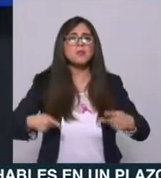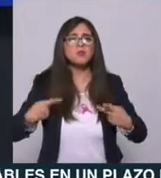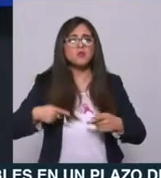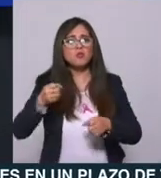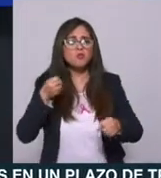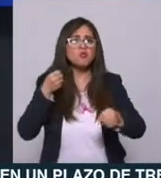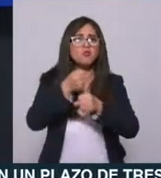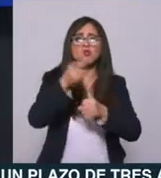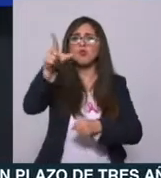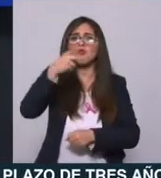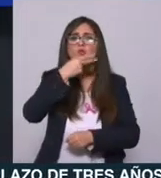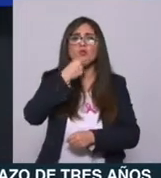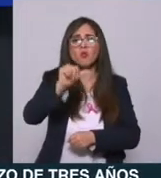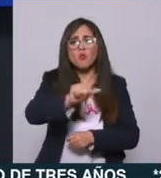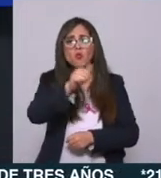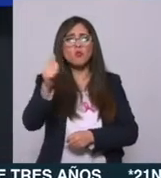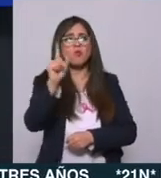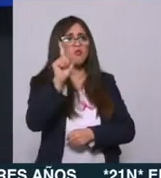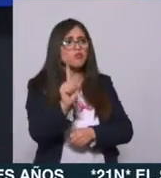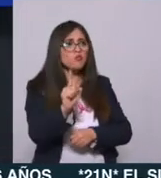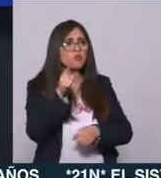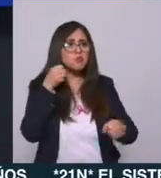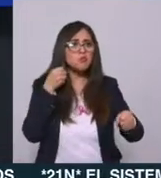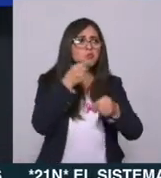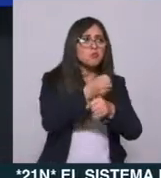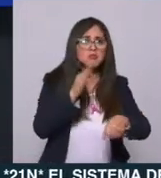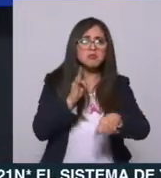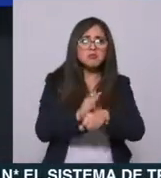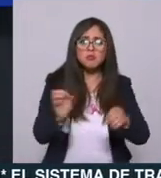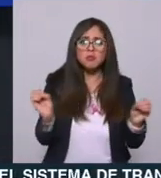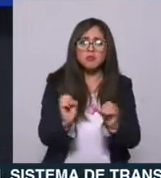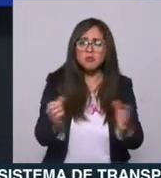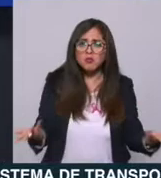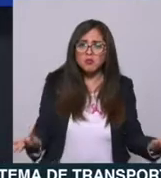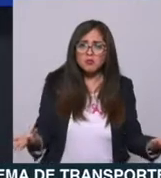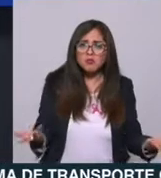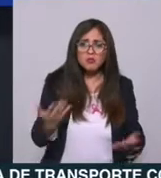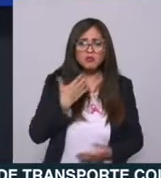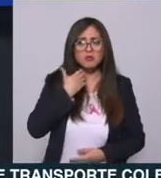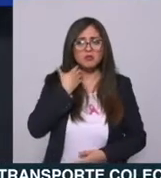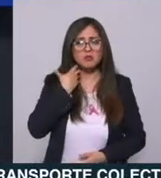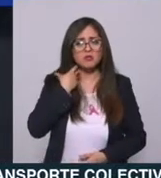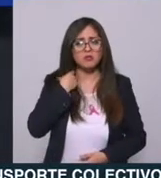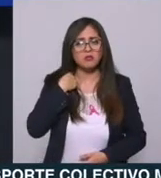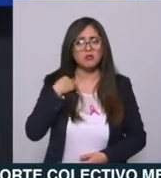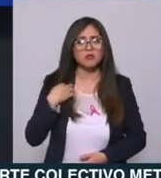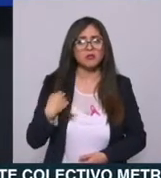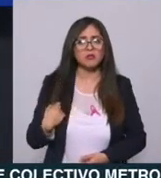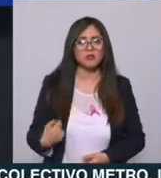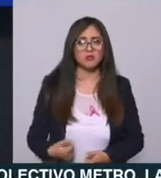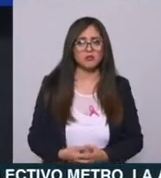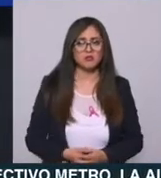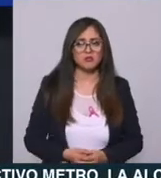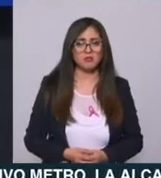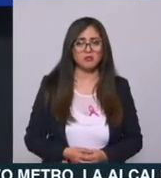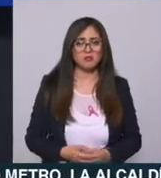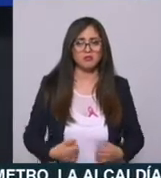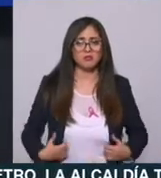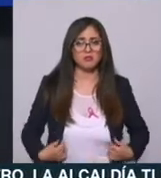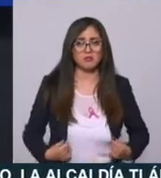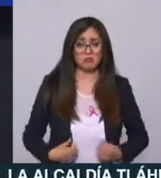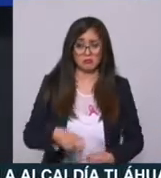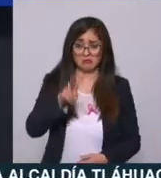por qué no intervino al momento de que él te golpea? Pues no, la verdad no sabemos ni quién